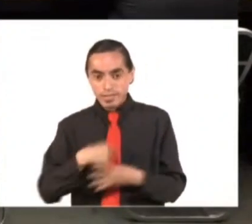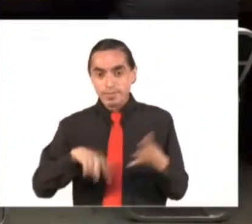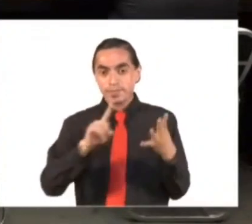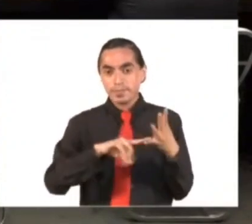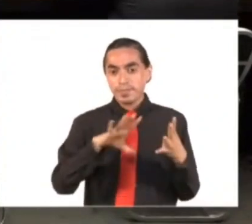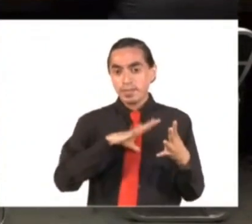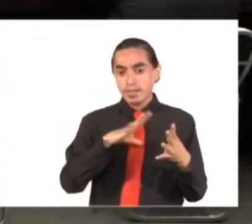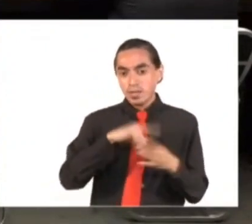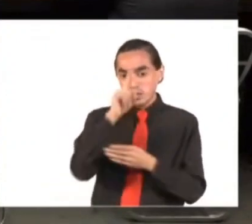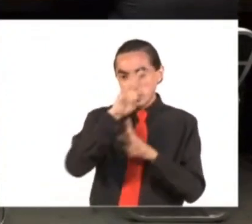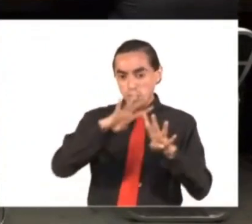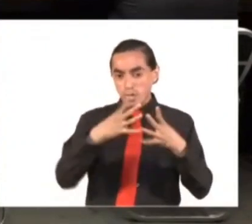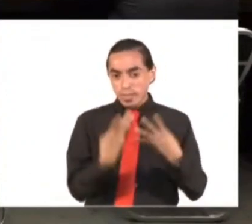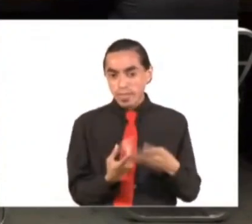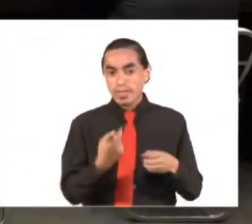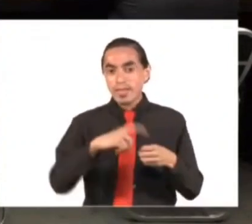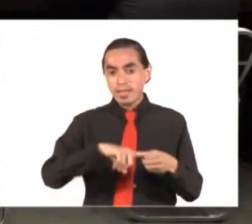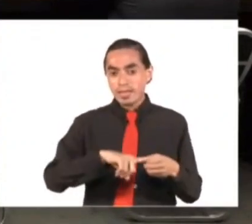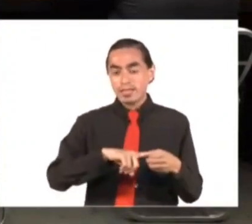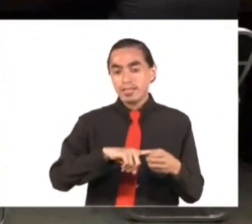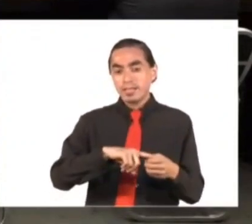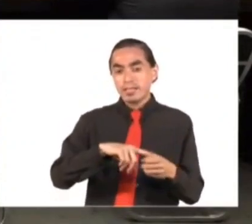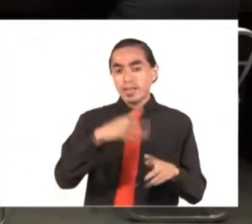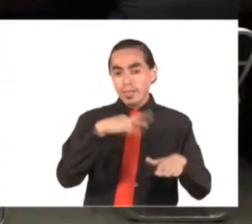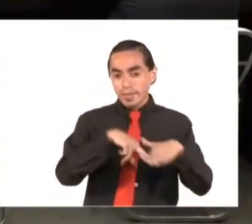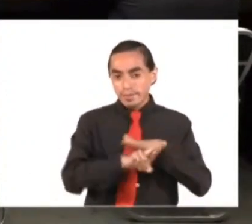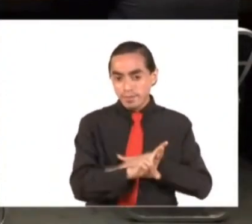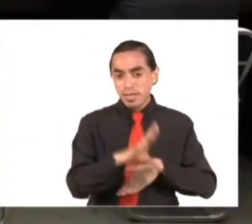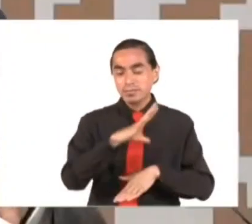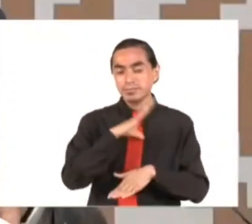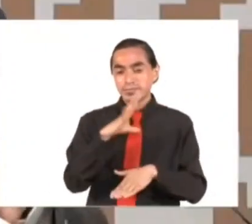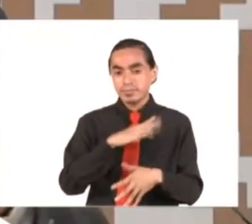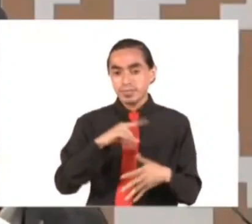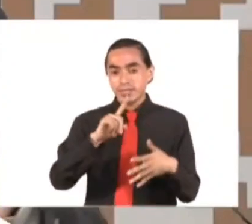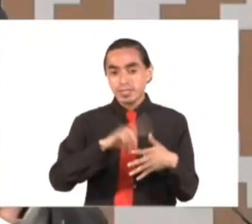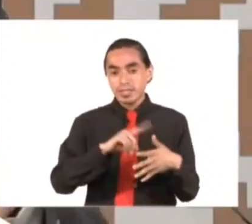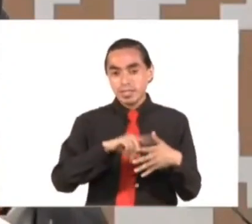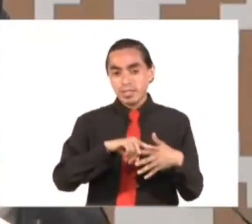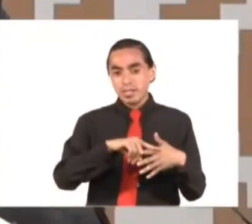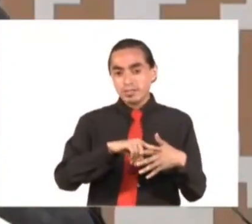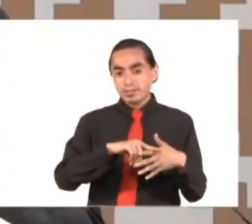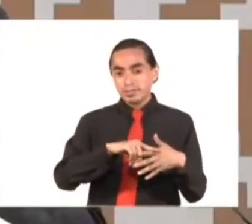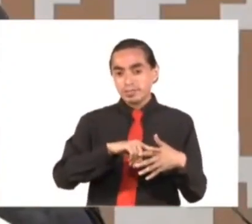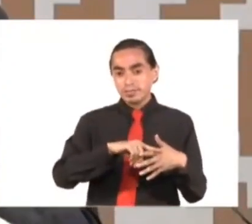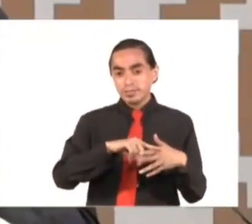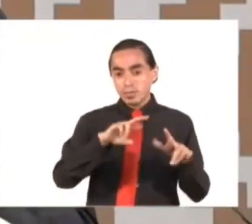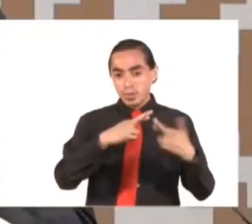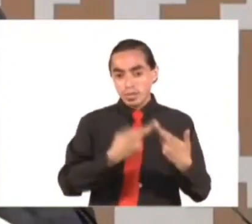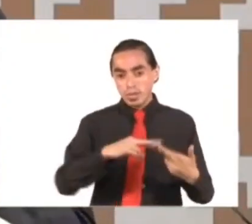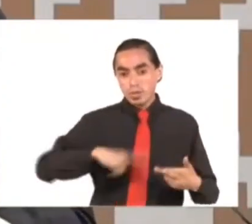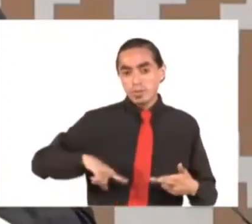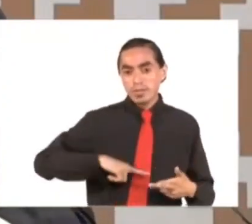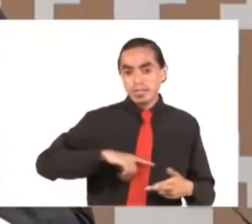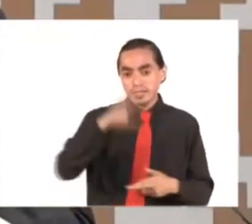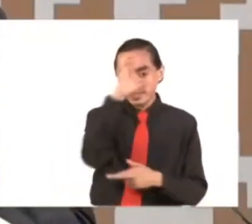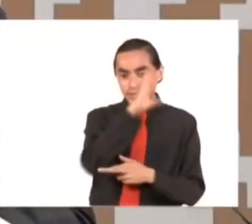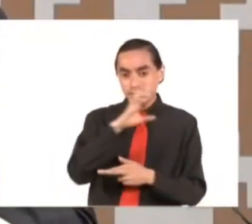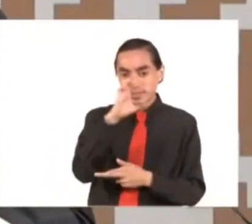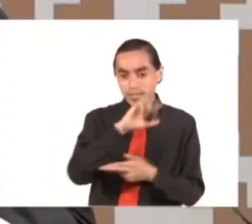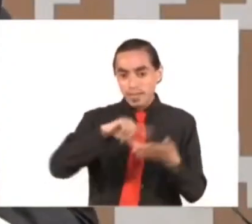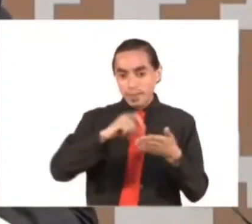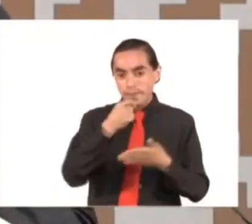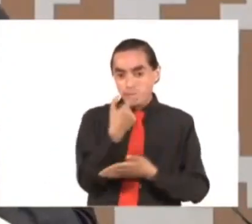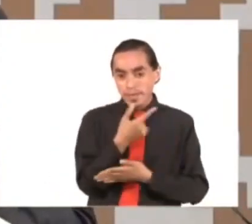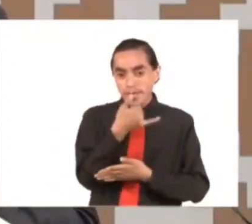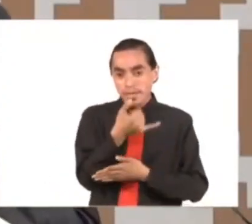de Transporte Colectivo Metro, de la Junta de Gobierno del Instituto Nacional de Ciencias Médicas y Nutrición Salvador